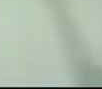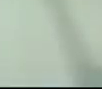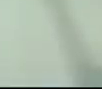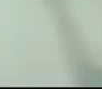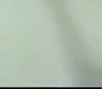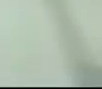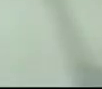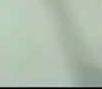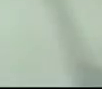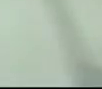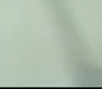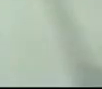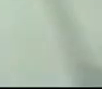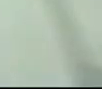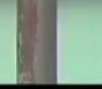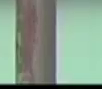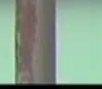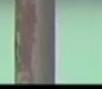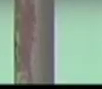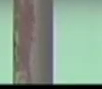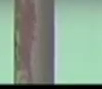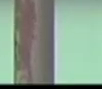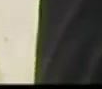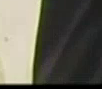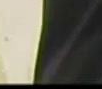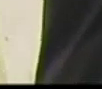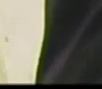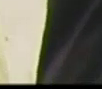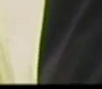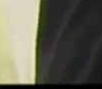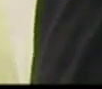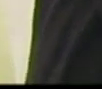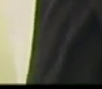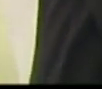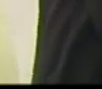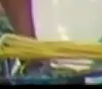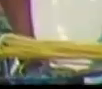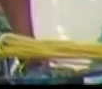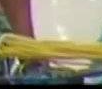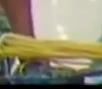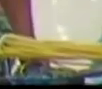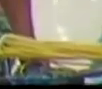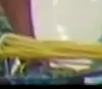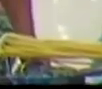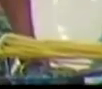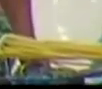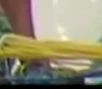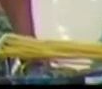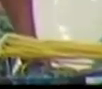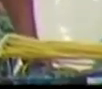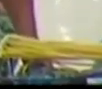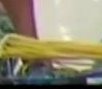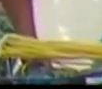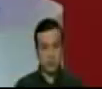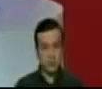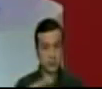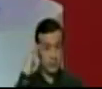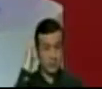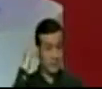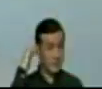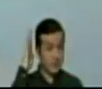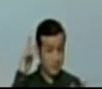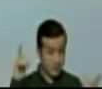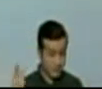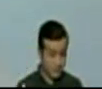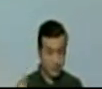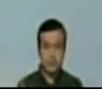Granda, presidente del directorio del IES, asegura que se está haciendo todo lo posible para la adquisición de más camas para los pacientes. Además,